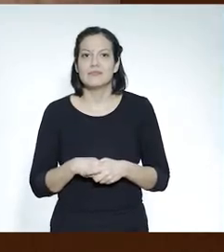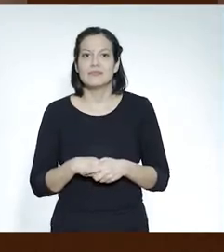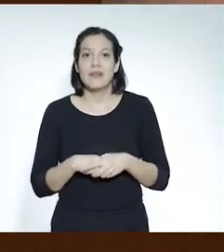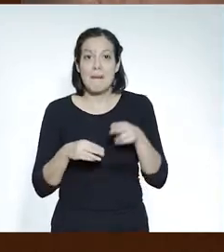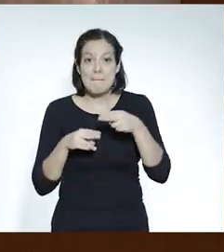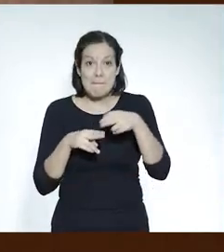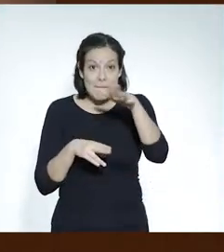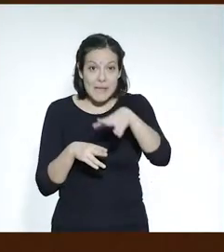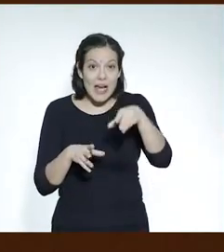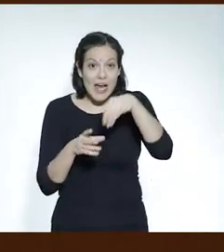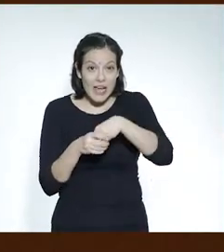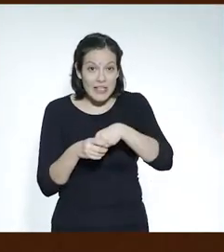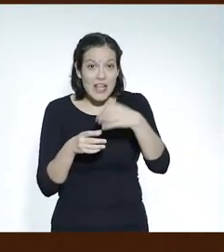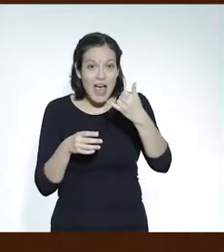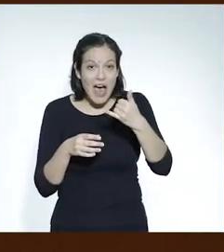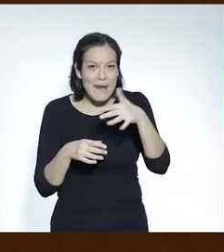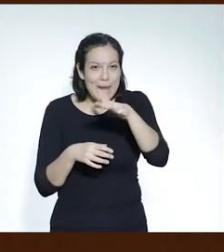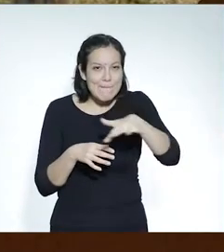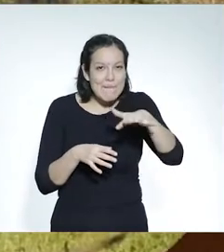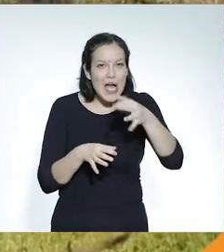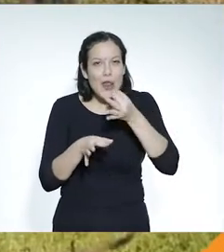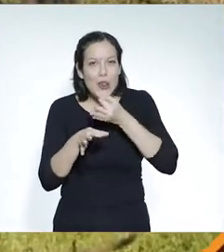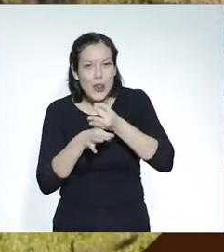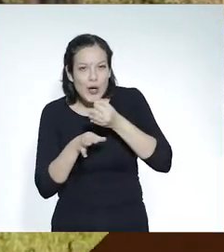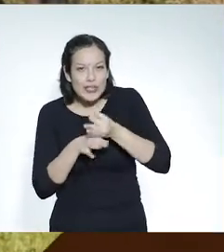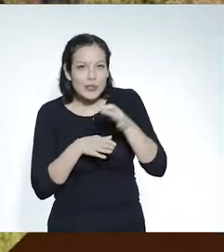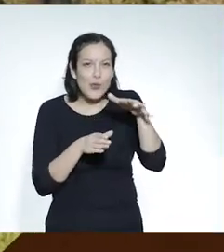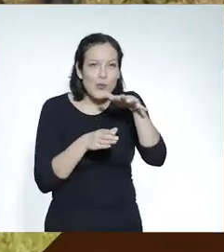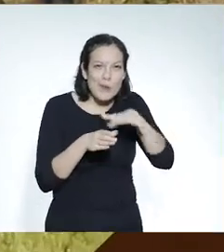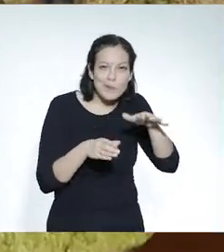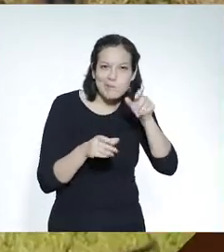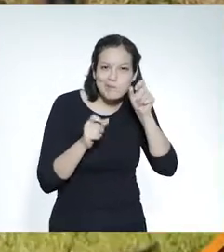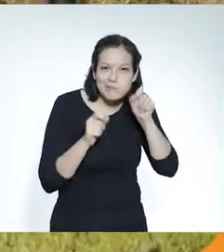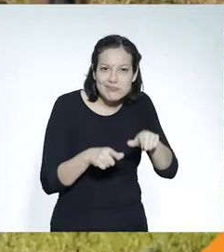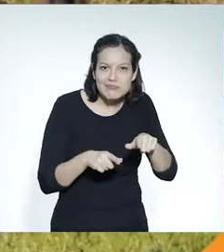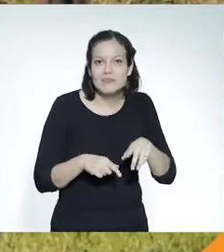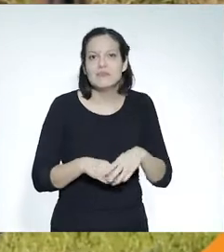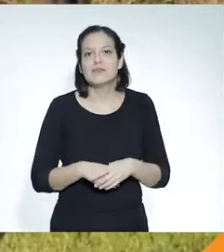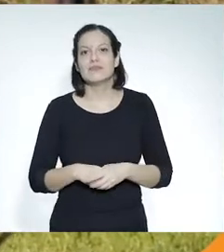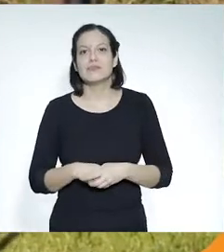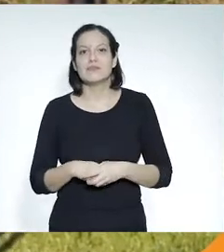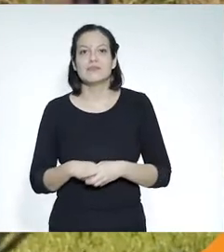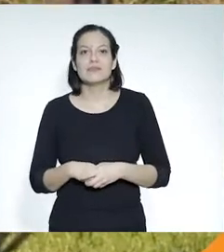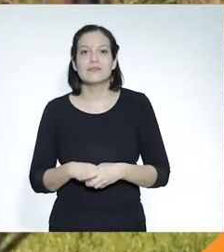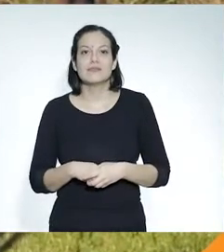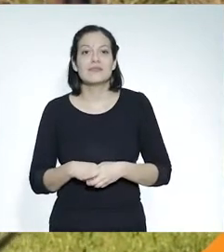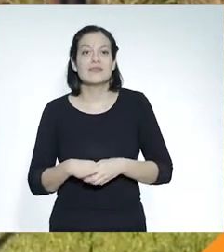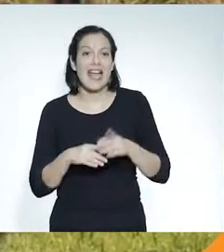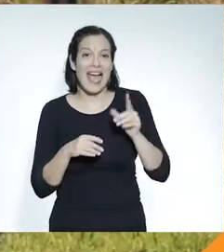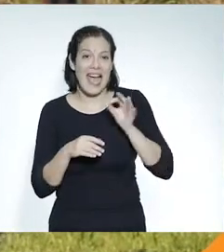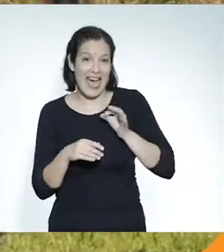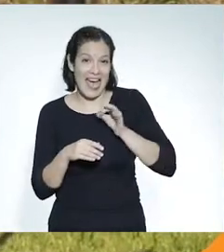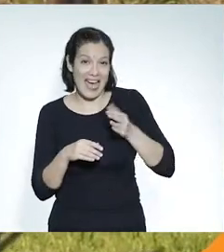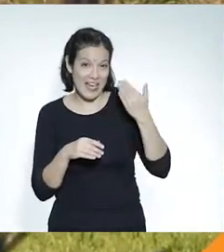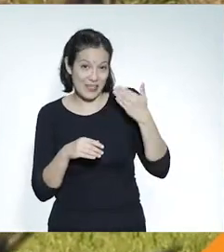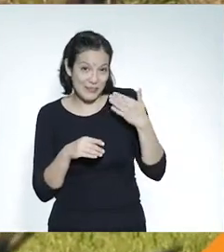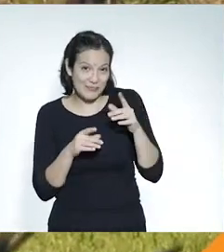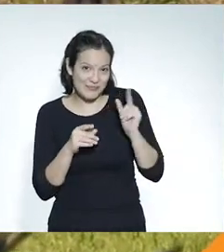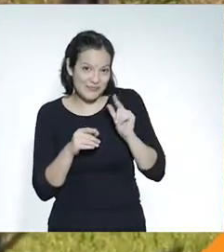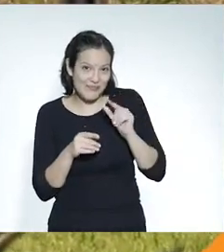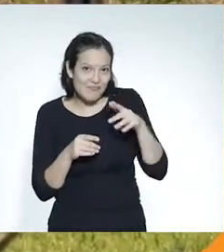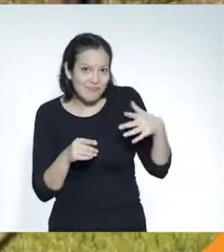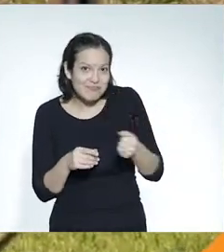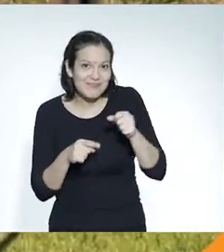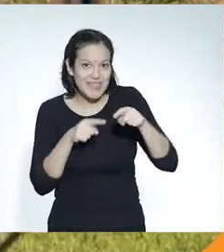Dentro del parque hay espacios educativos y comunitarios específicos. Desde hace unos años se